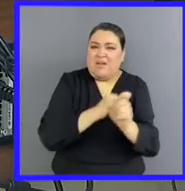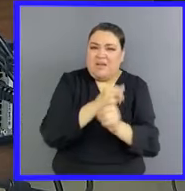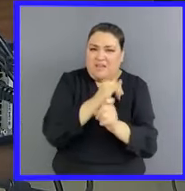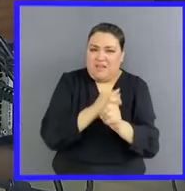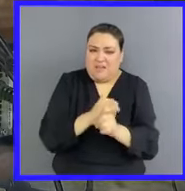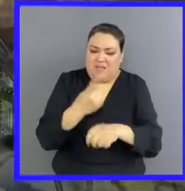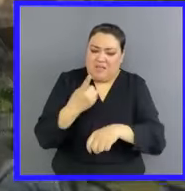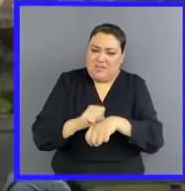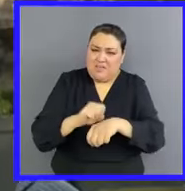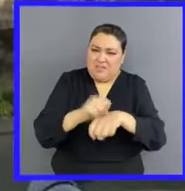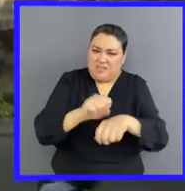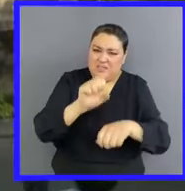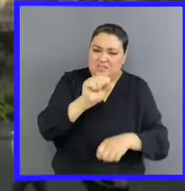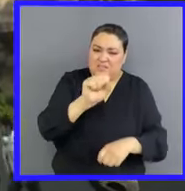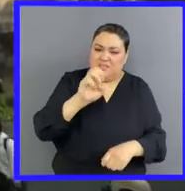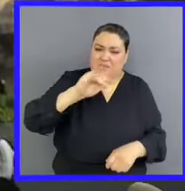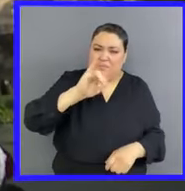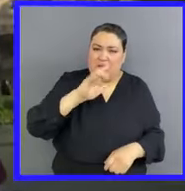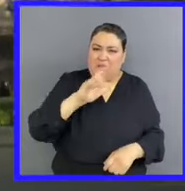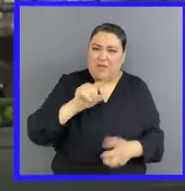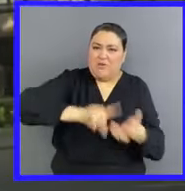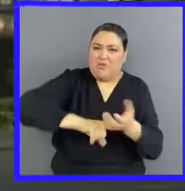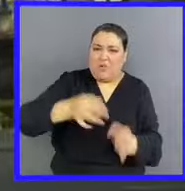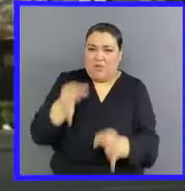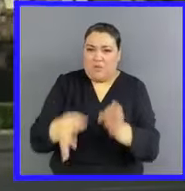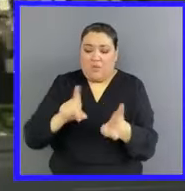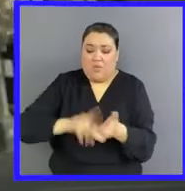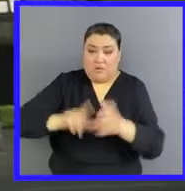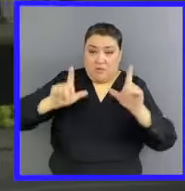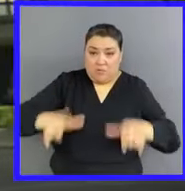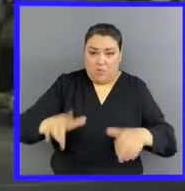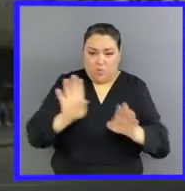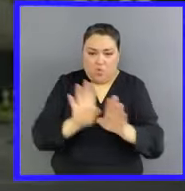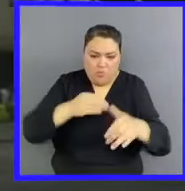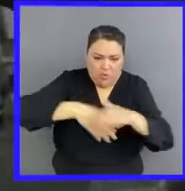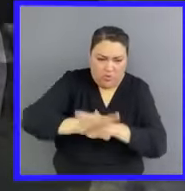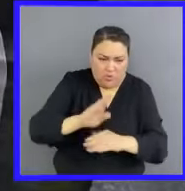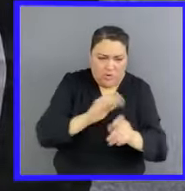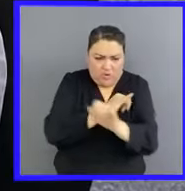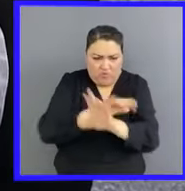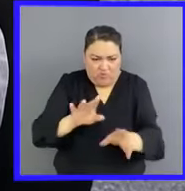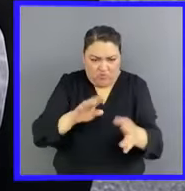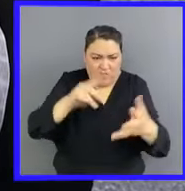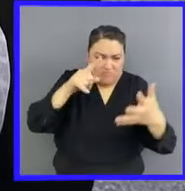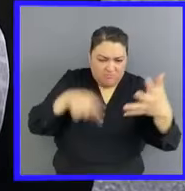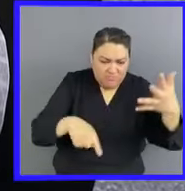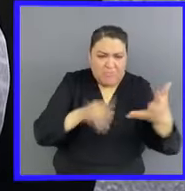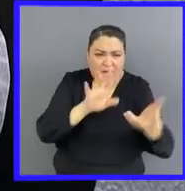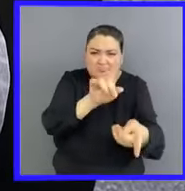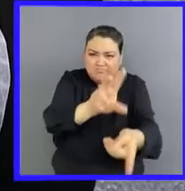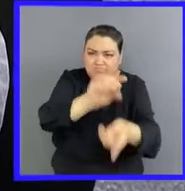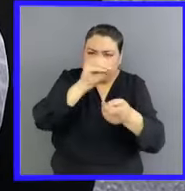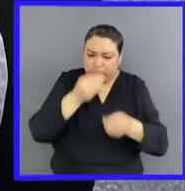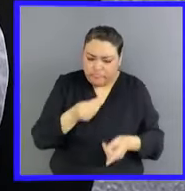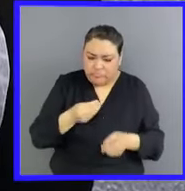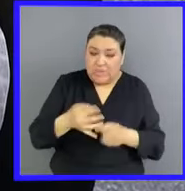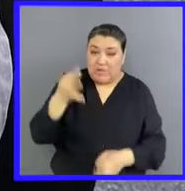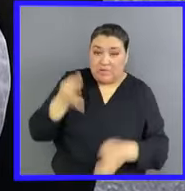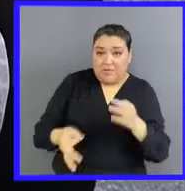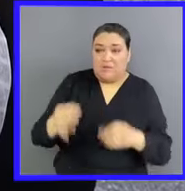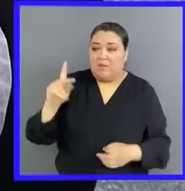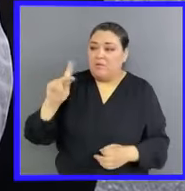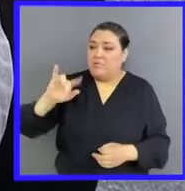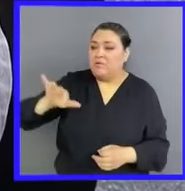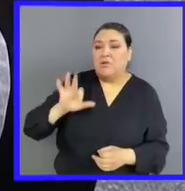de la Federación que desarrolló la Suprema Corte para acceder a los criterios que han emitido los tribunales del Poder Judicial de la